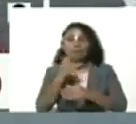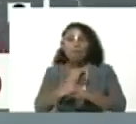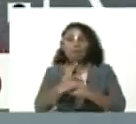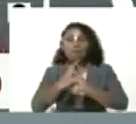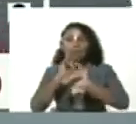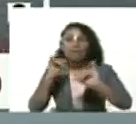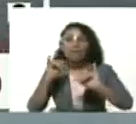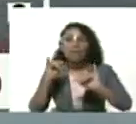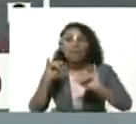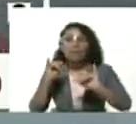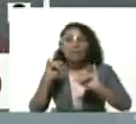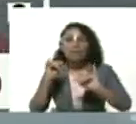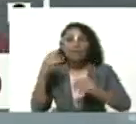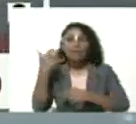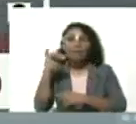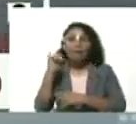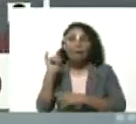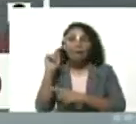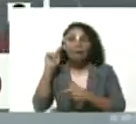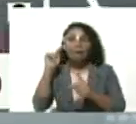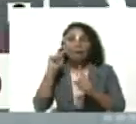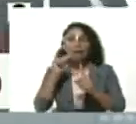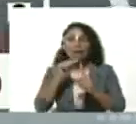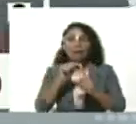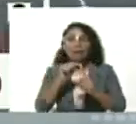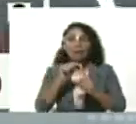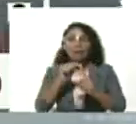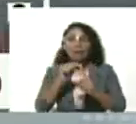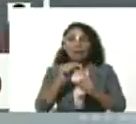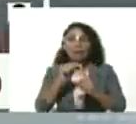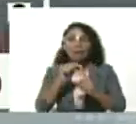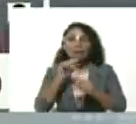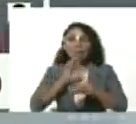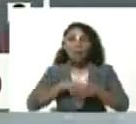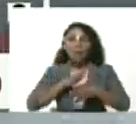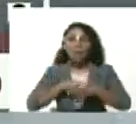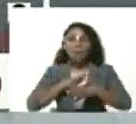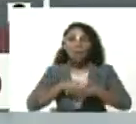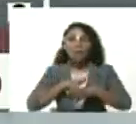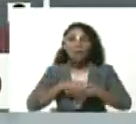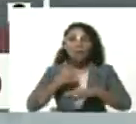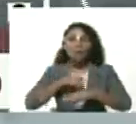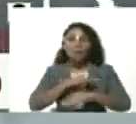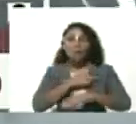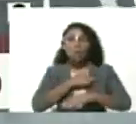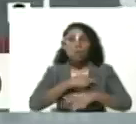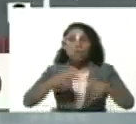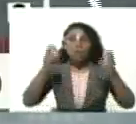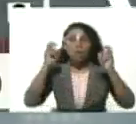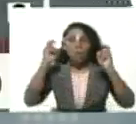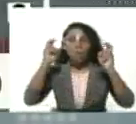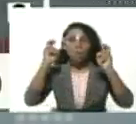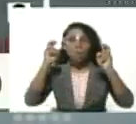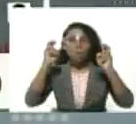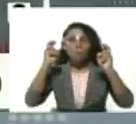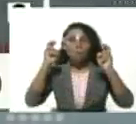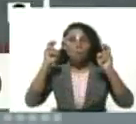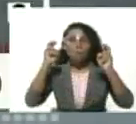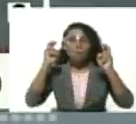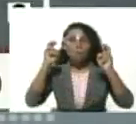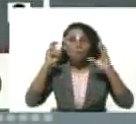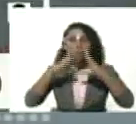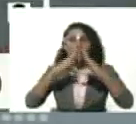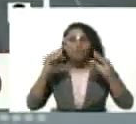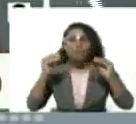que tenemos hacia lo que es nuestro Mar Caribe, y que en este caso todos